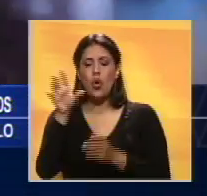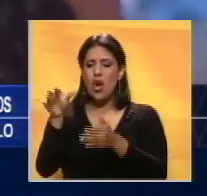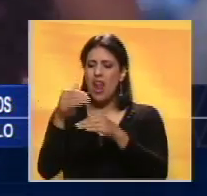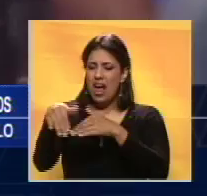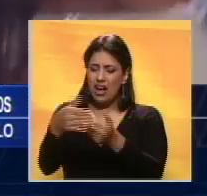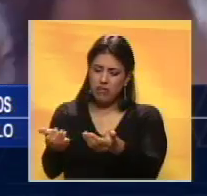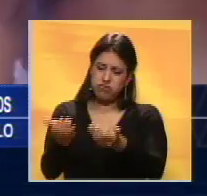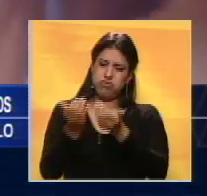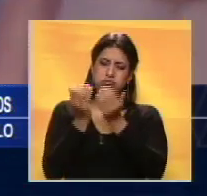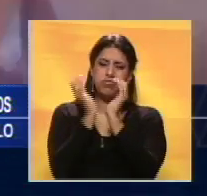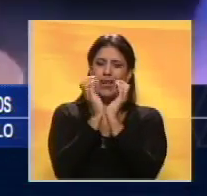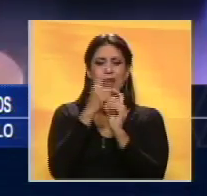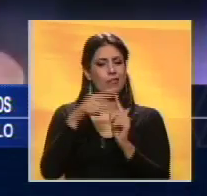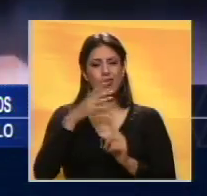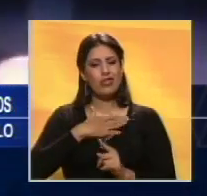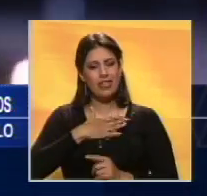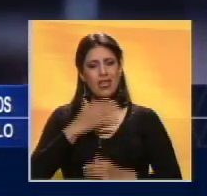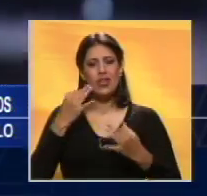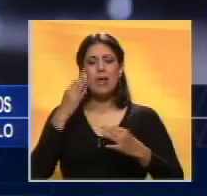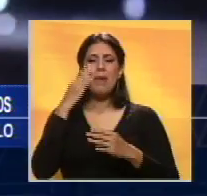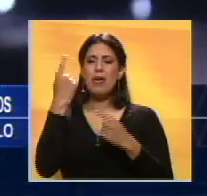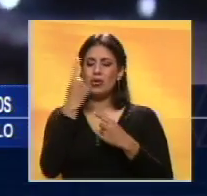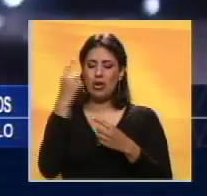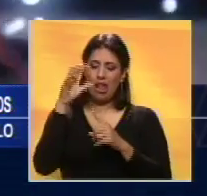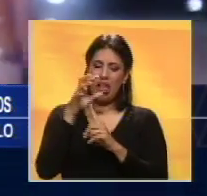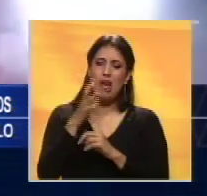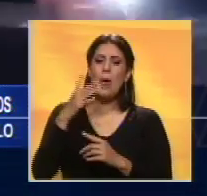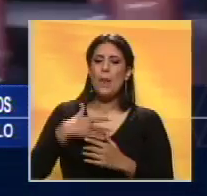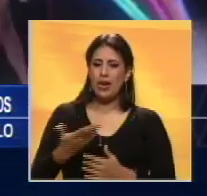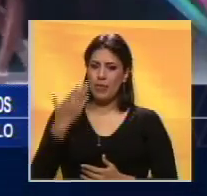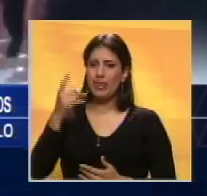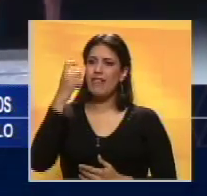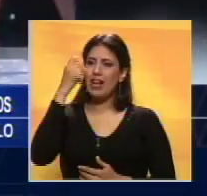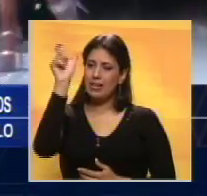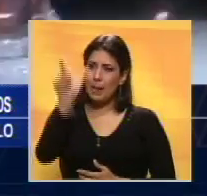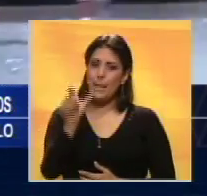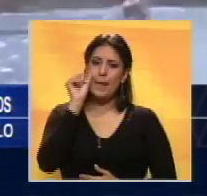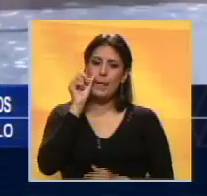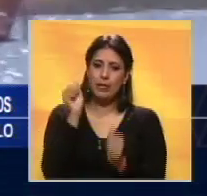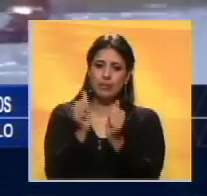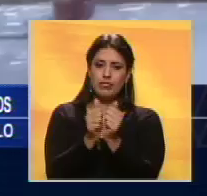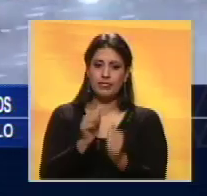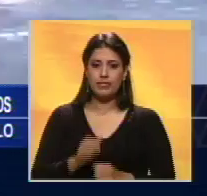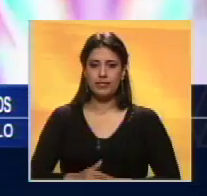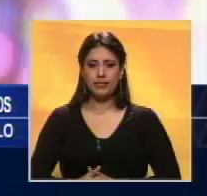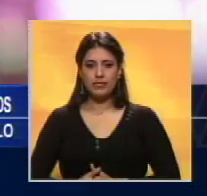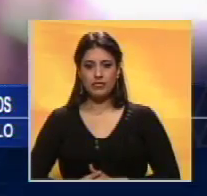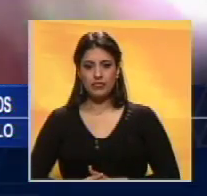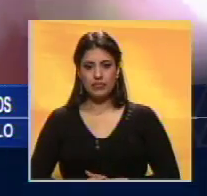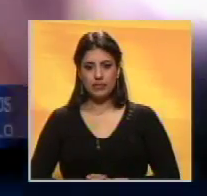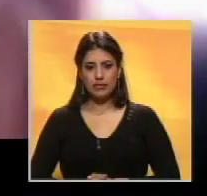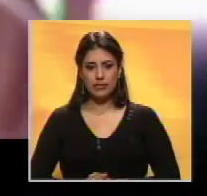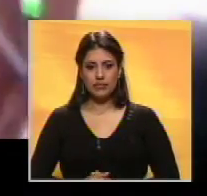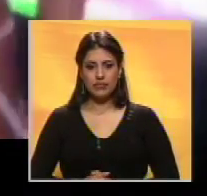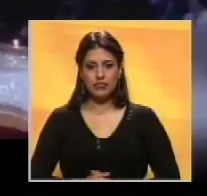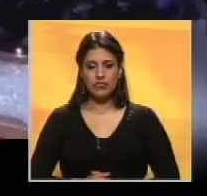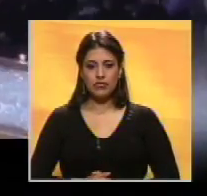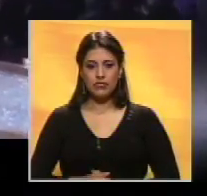adoptar e insistió en que no quiere ser madre soltera porque reconoce la importancia de la figura paterna.